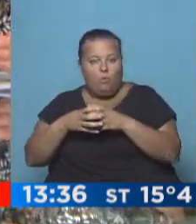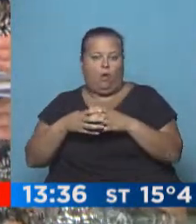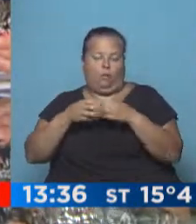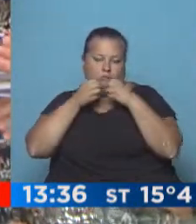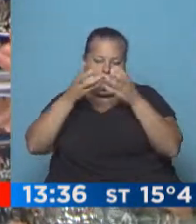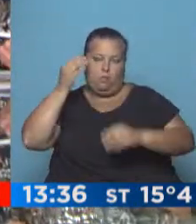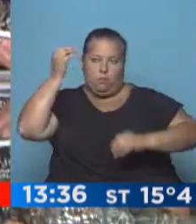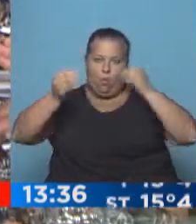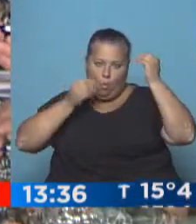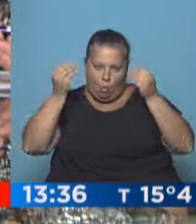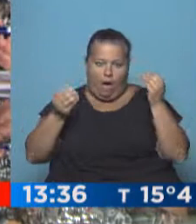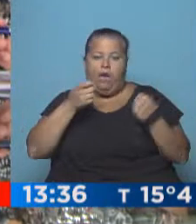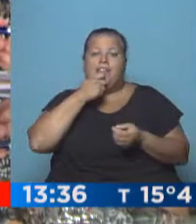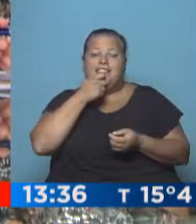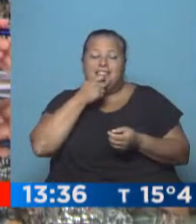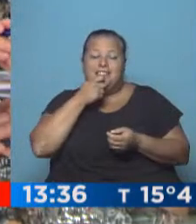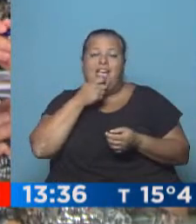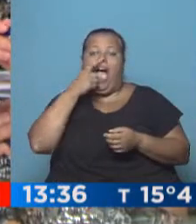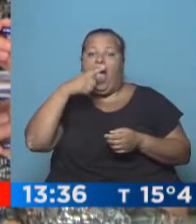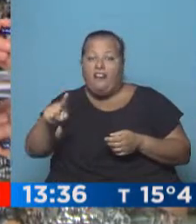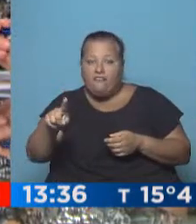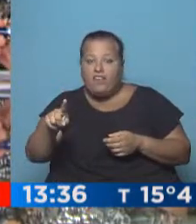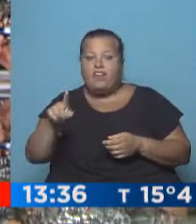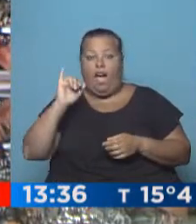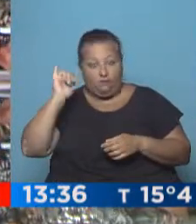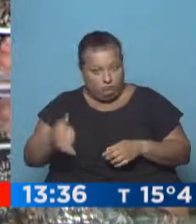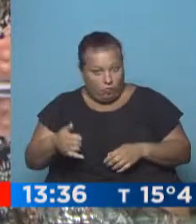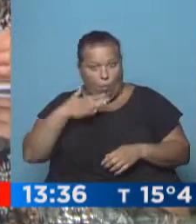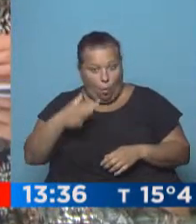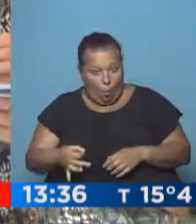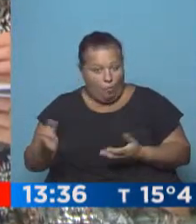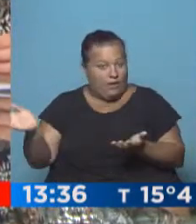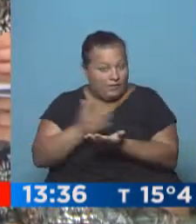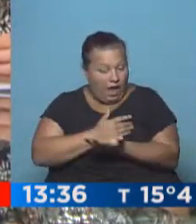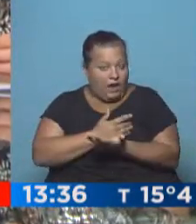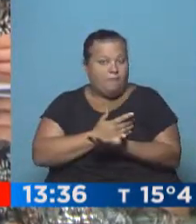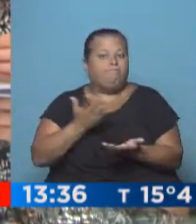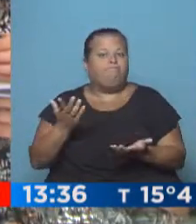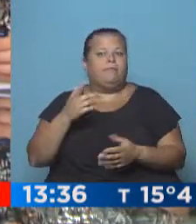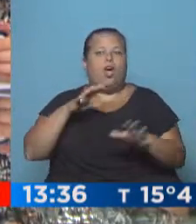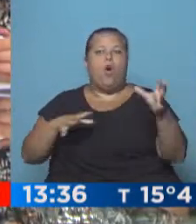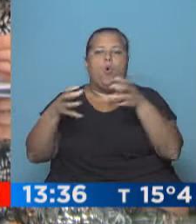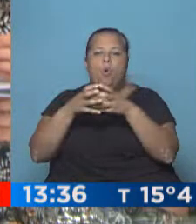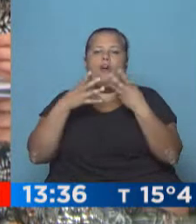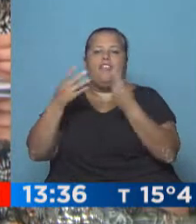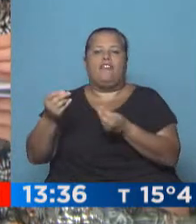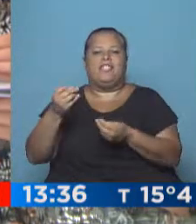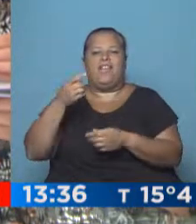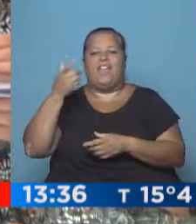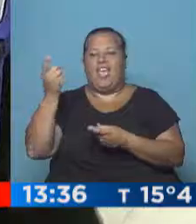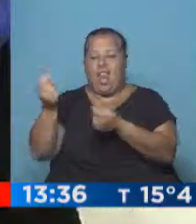su preocupación en caso de que finalmente lo haga, si llega a la presidencia, las organizaciones de defensa del